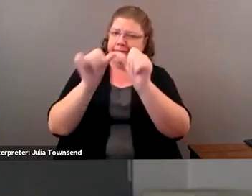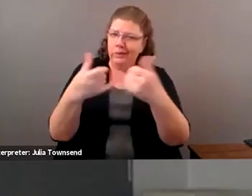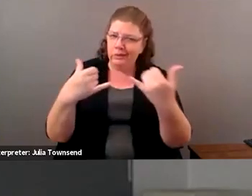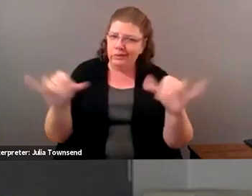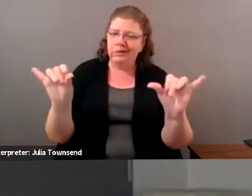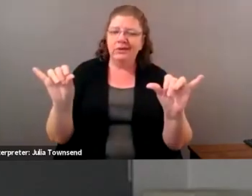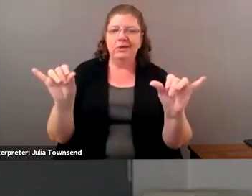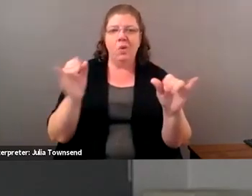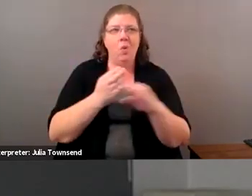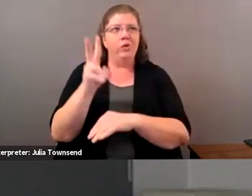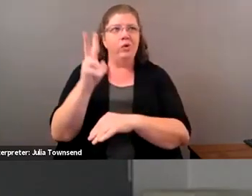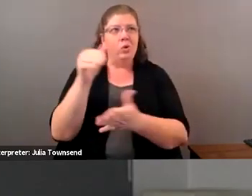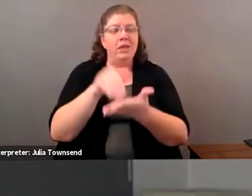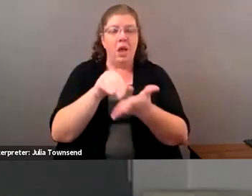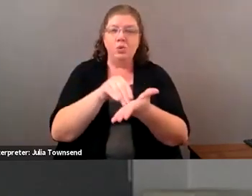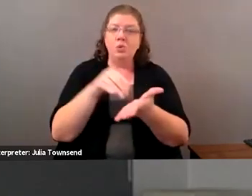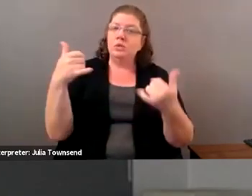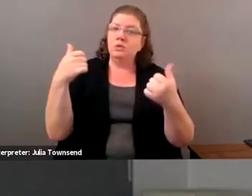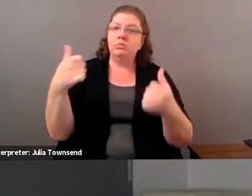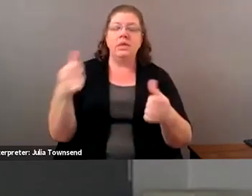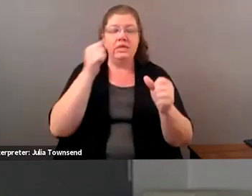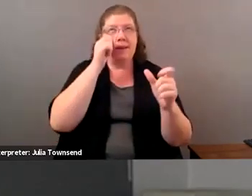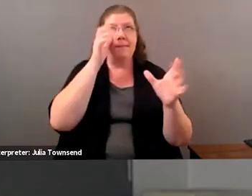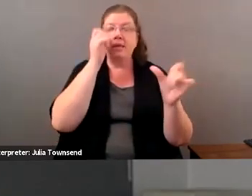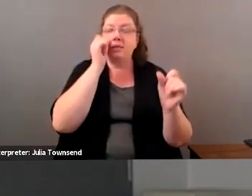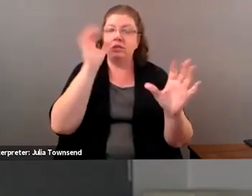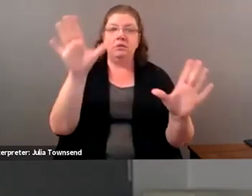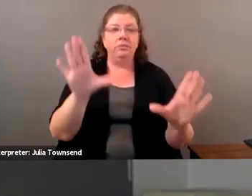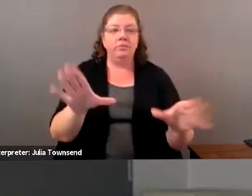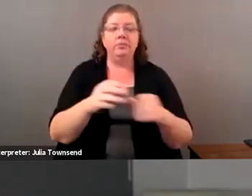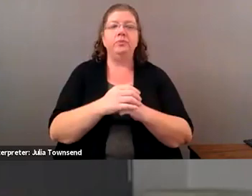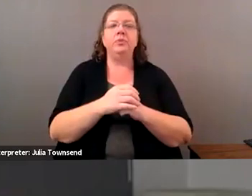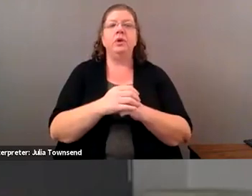con más de 2.000 estudiantes esto es fabuloso